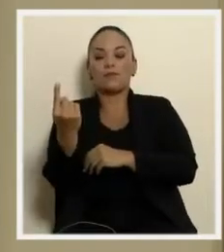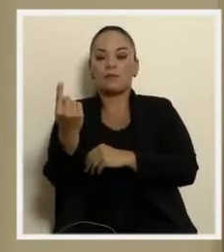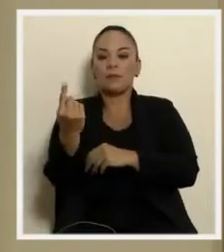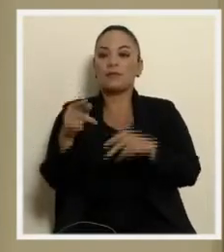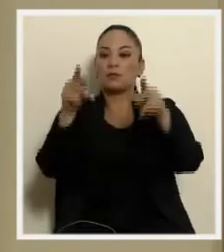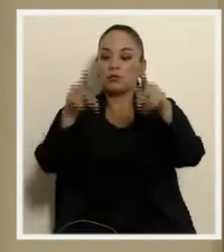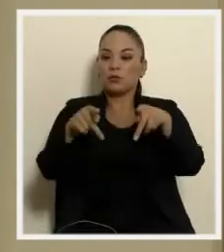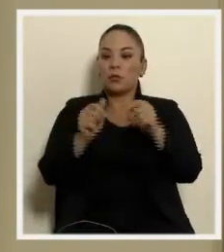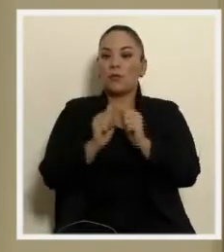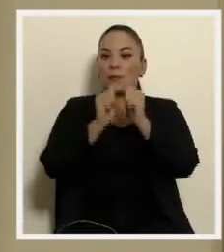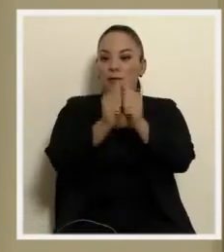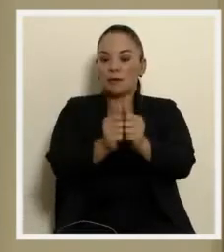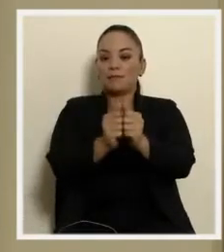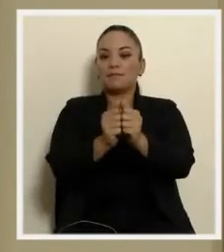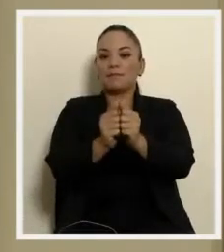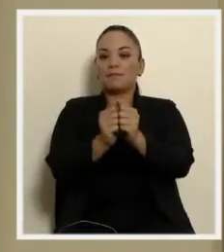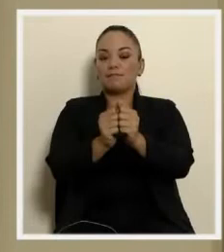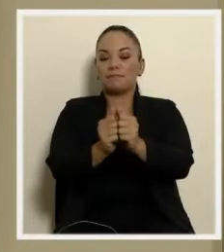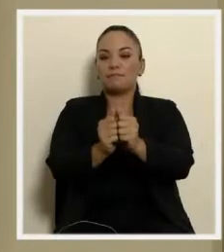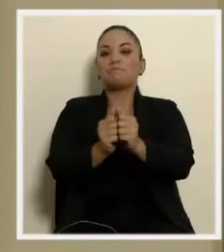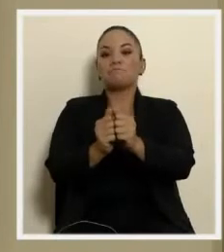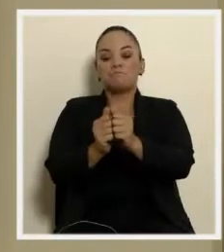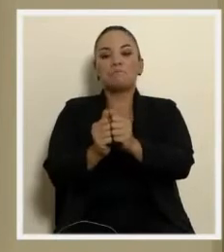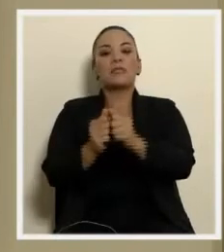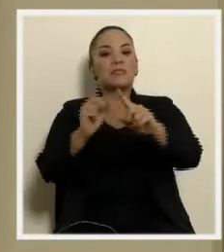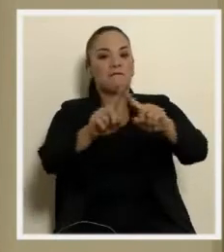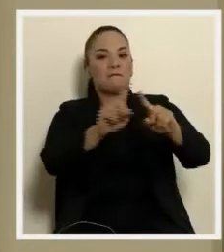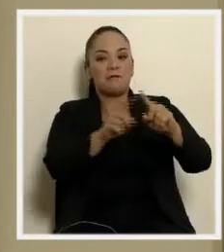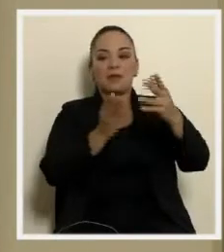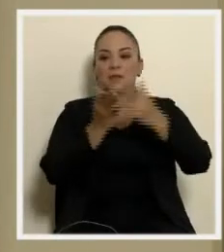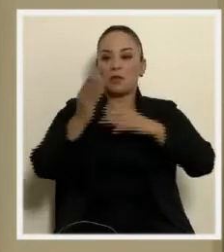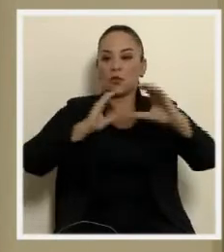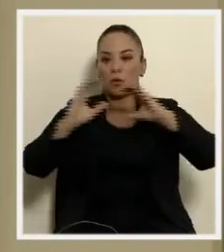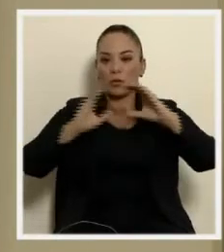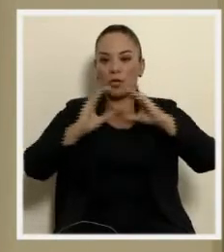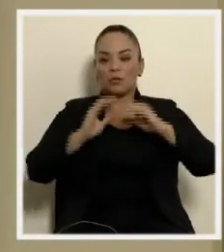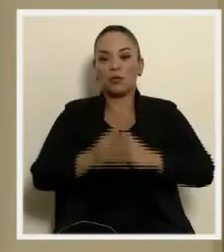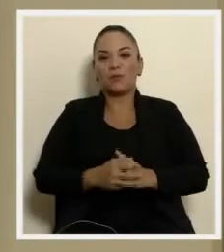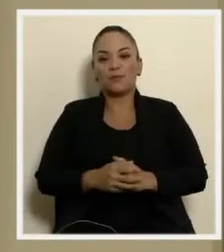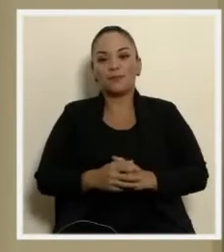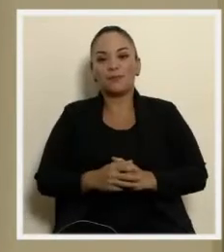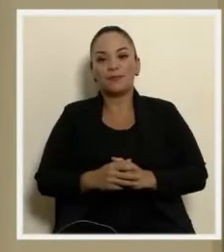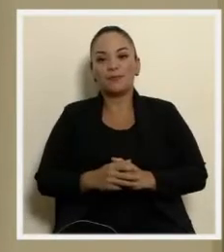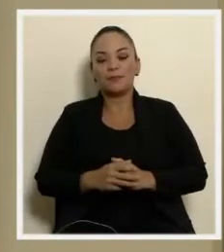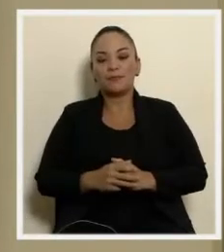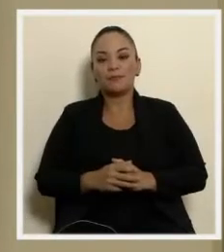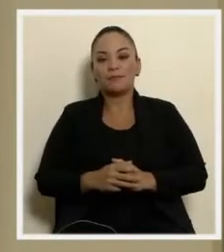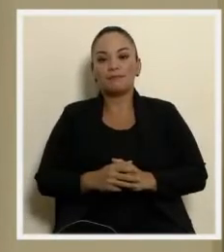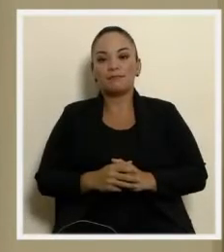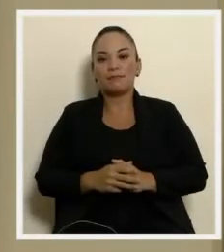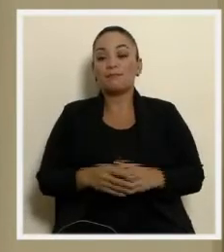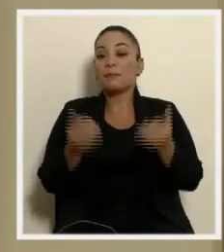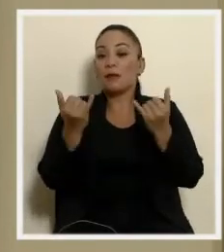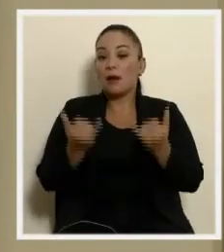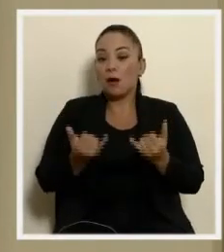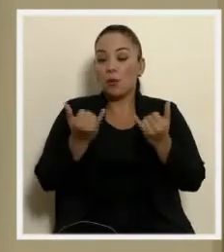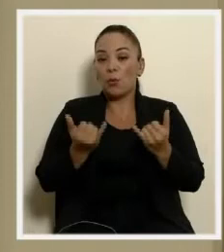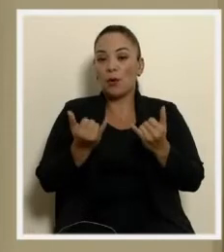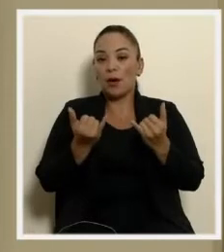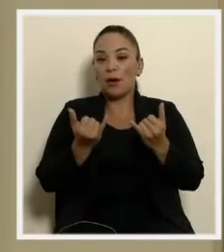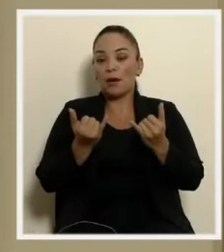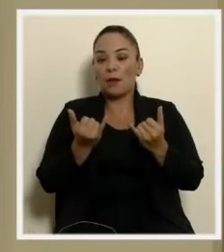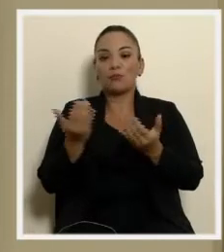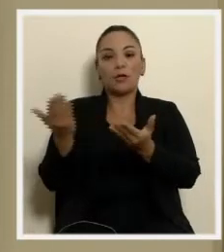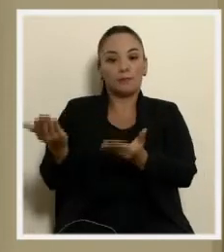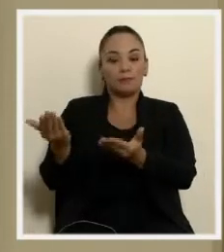uno de los que nos acompañan a través de los diversos medios de comunicación. De inmediato vamos a